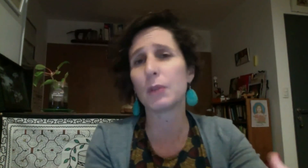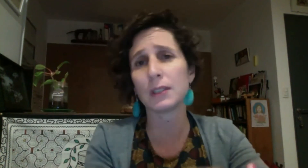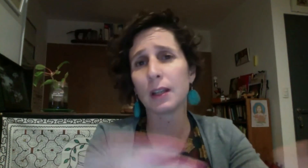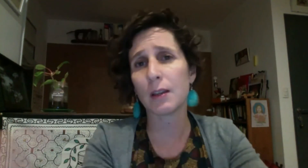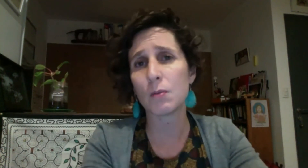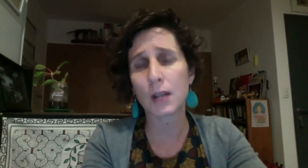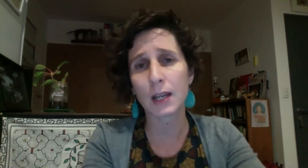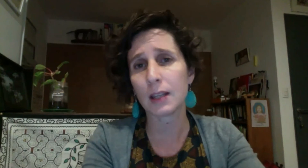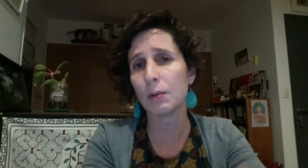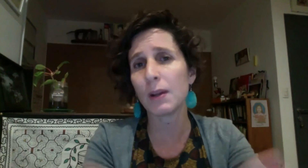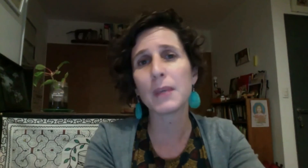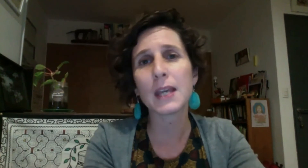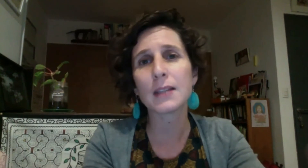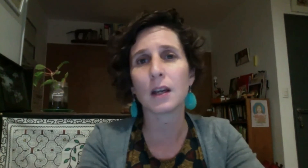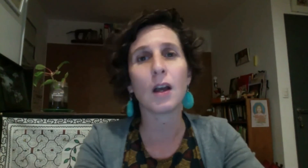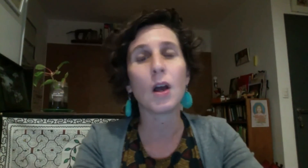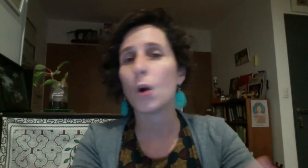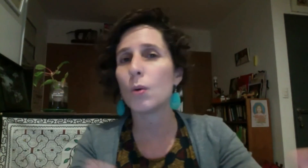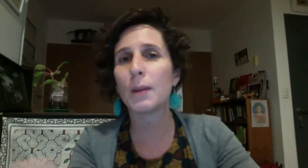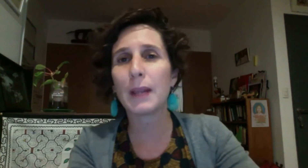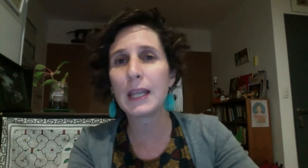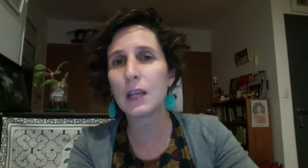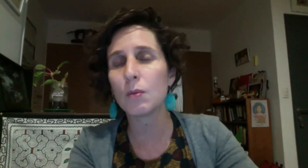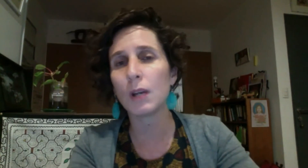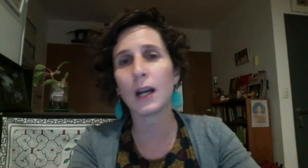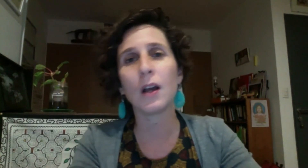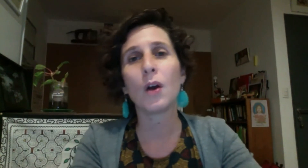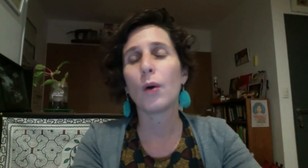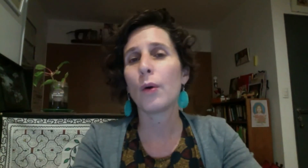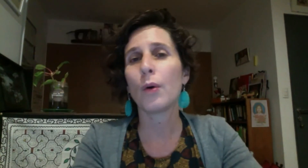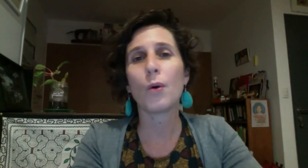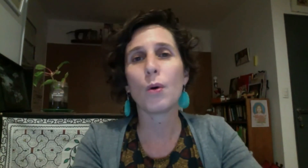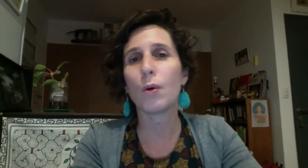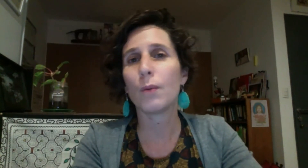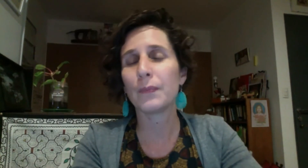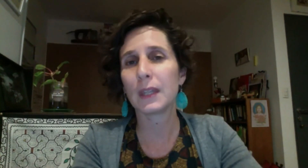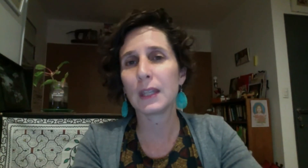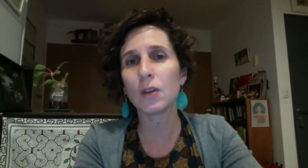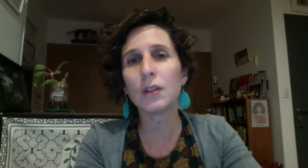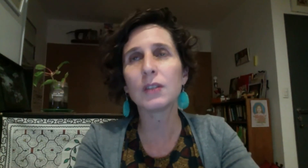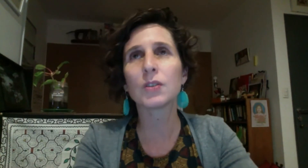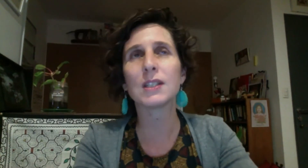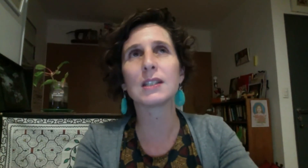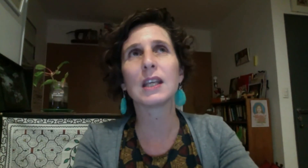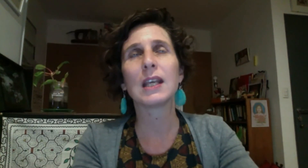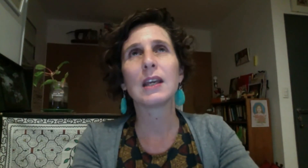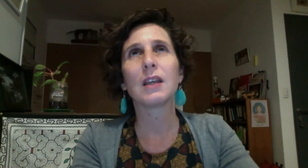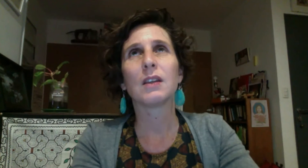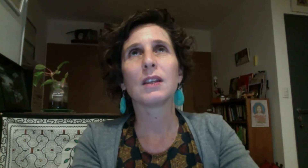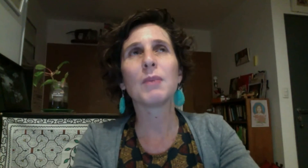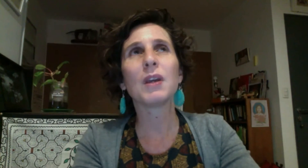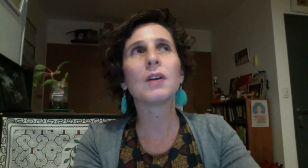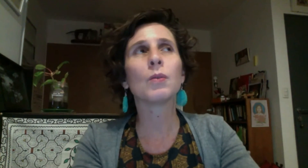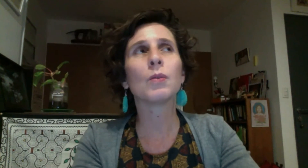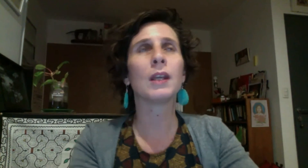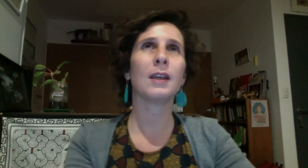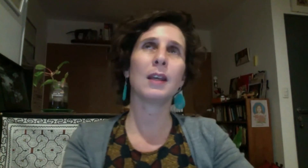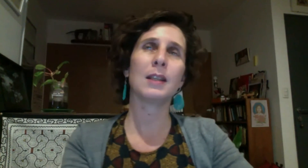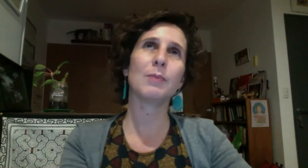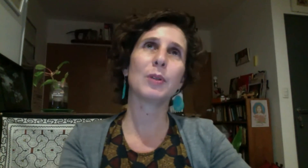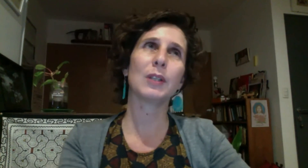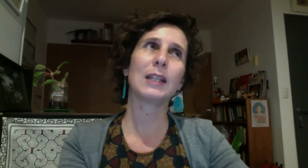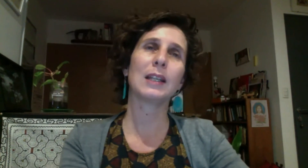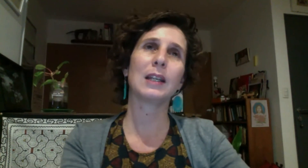la muestra de una pieza o una película, ¿no? Entonces, también